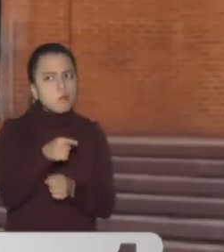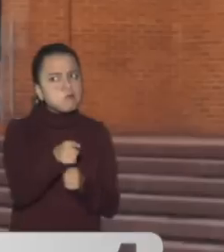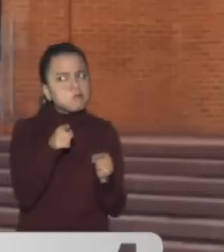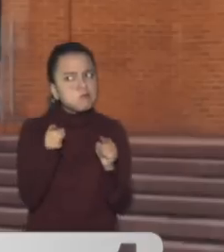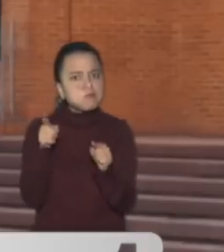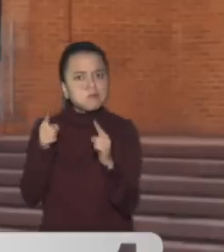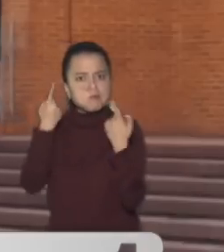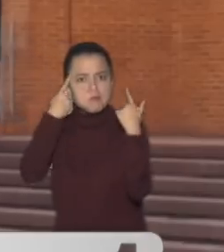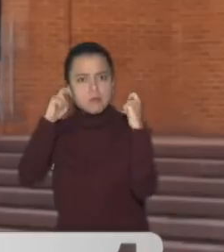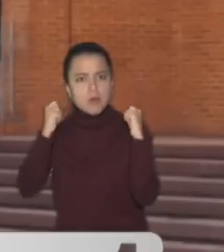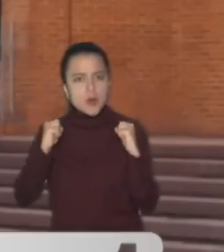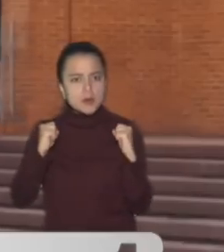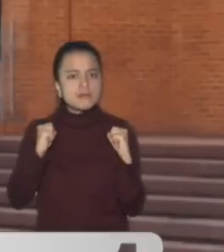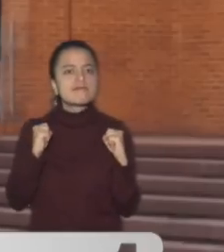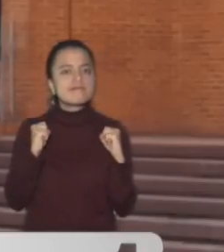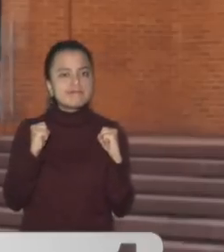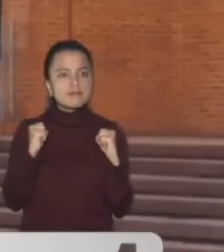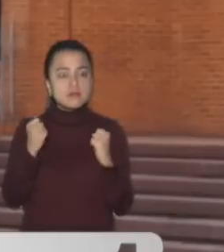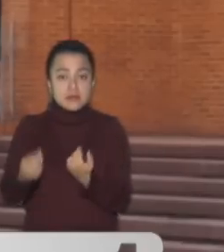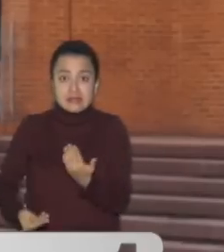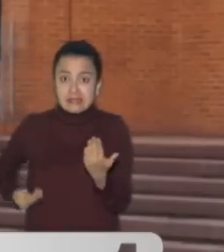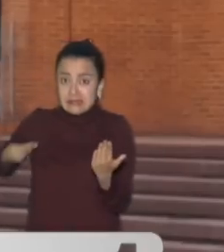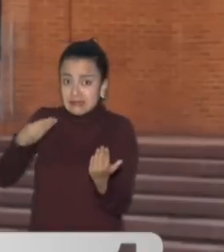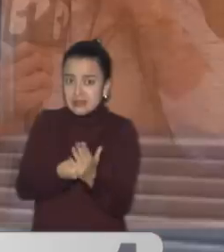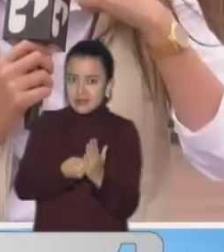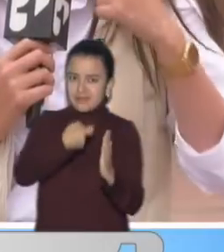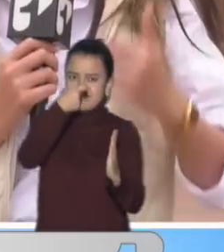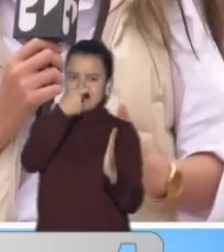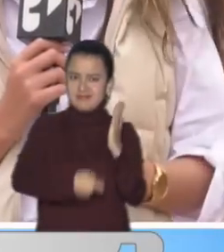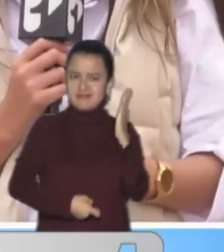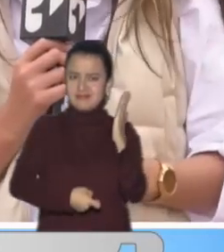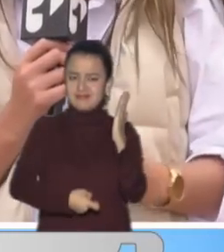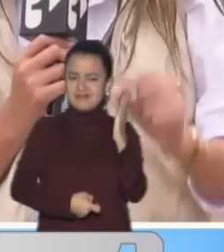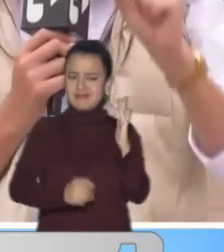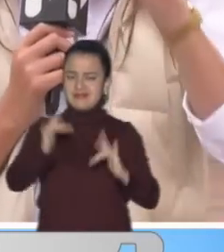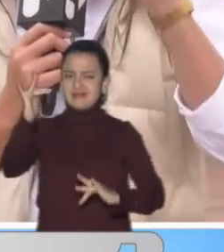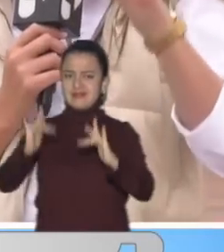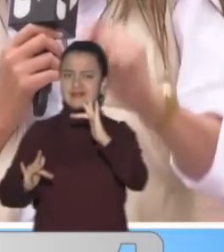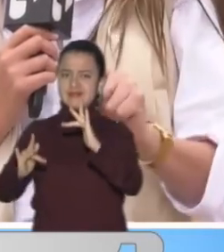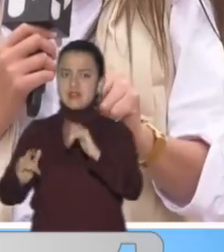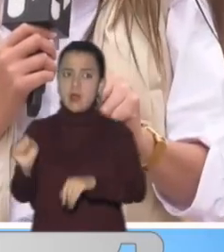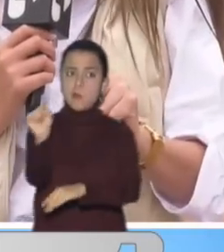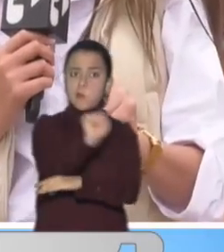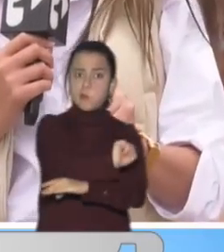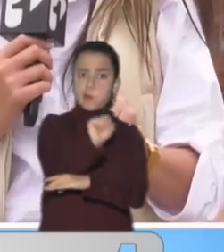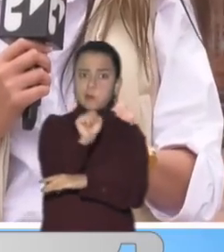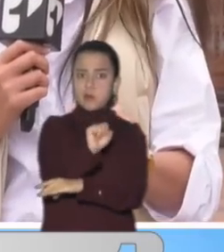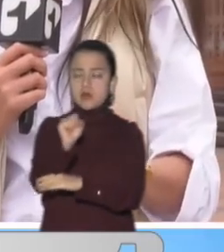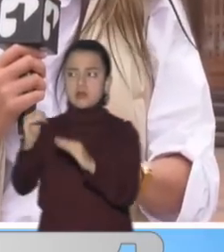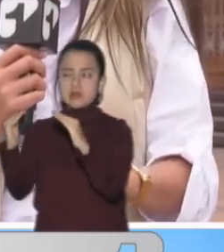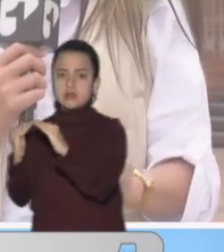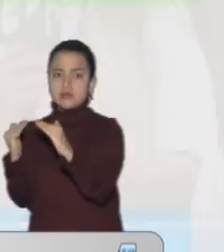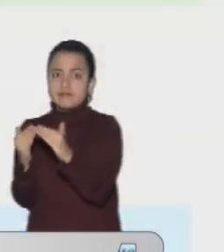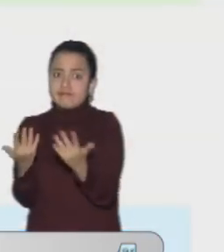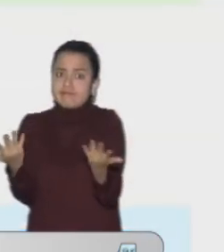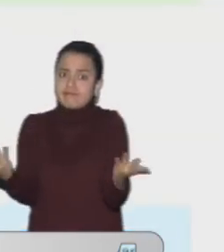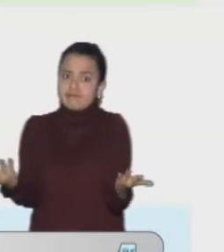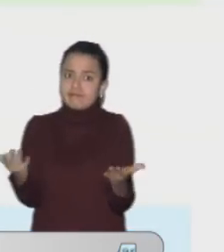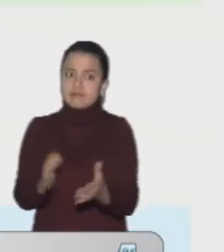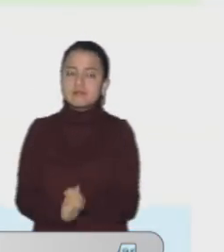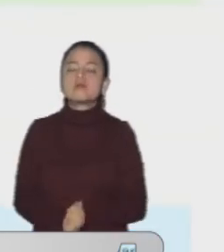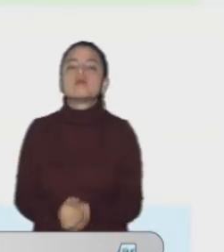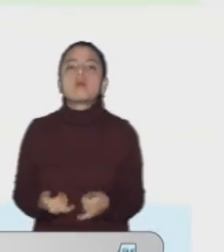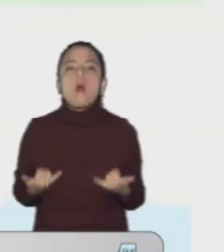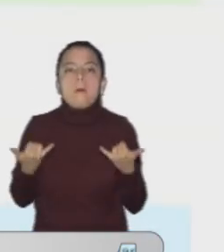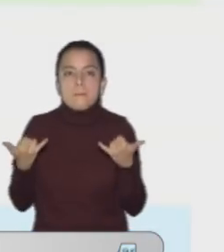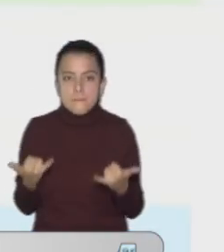los últimos meses y es el pago de sus impuestos tanto predial como vehicular. Pues desde hoy ya la Secretaría de Hacienda habilitó